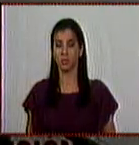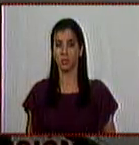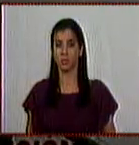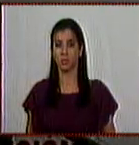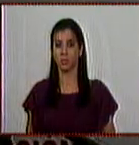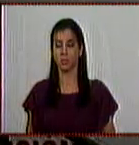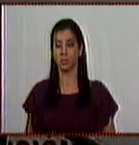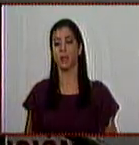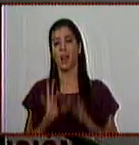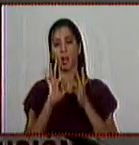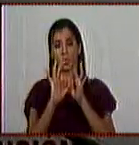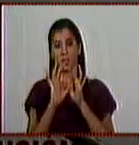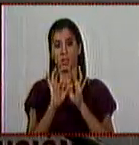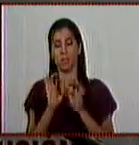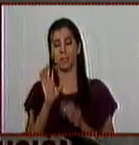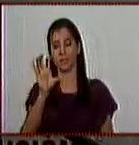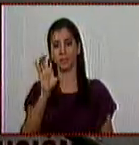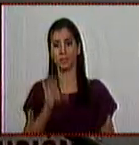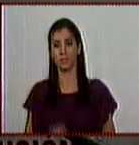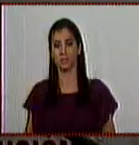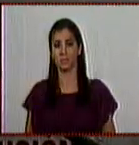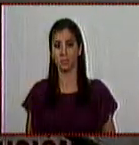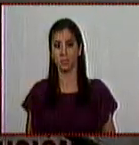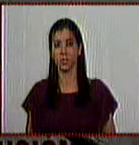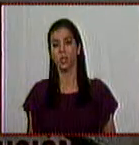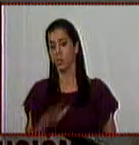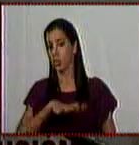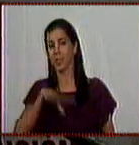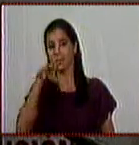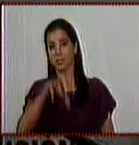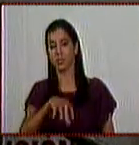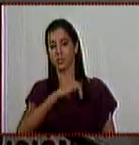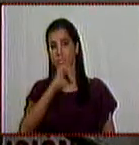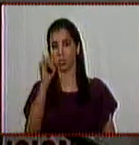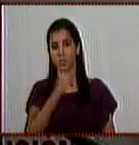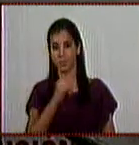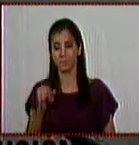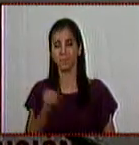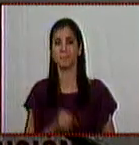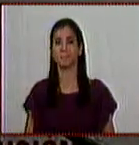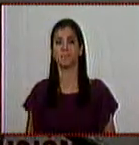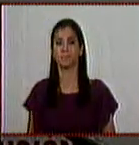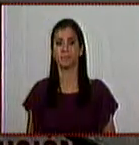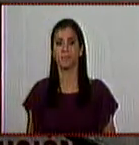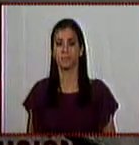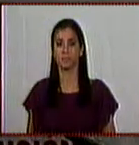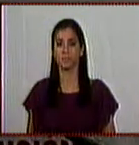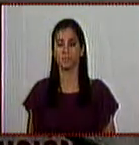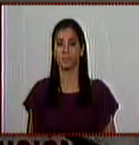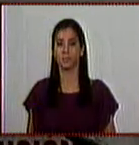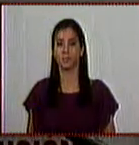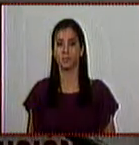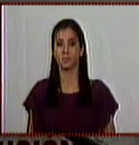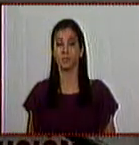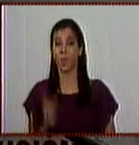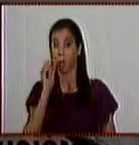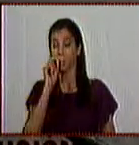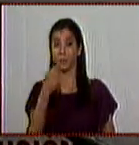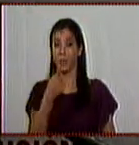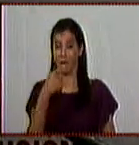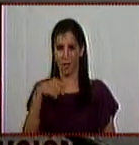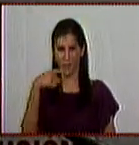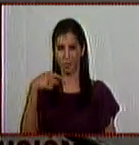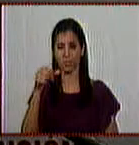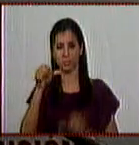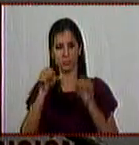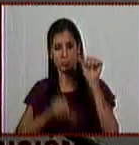nación venezolana como es la ciudad de Maracaibo y todo el estado todo el estado sul nos ha expresado el compañero